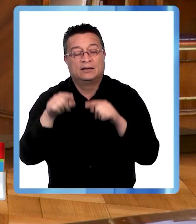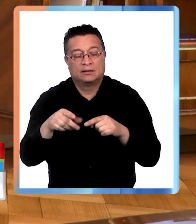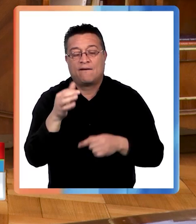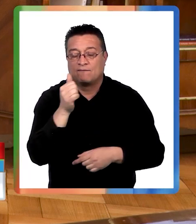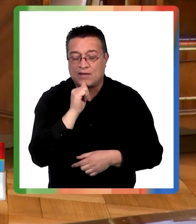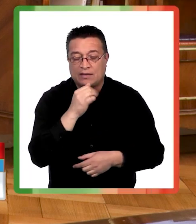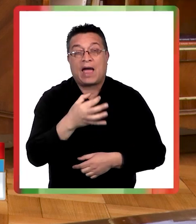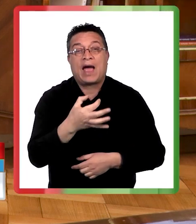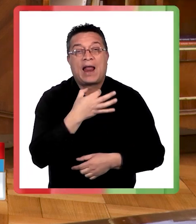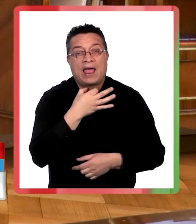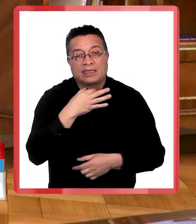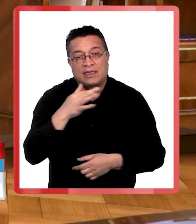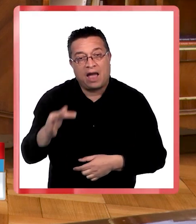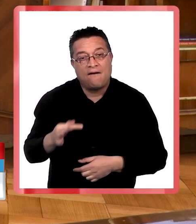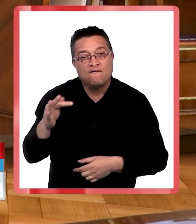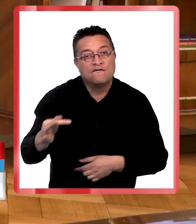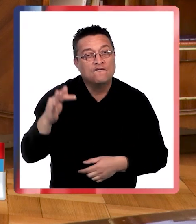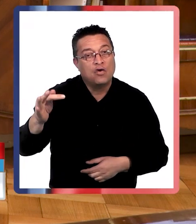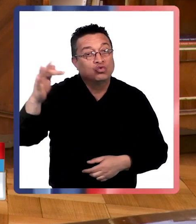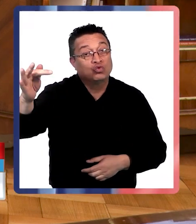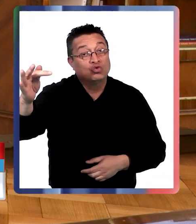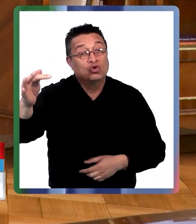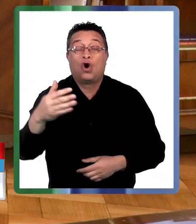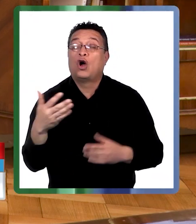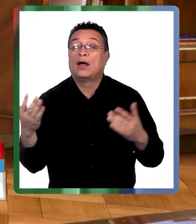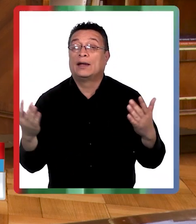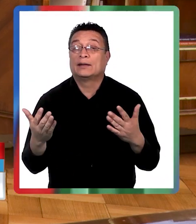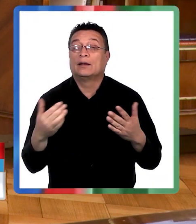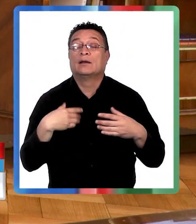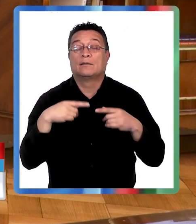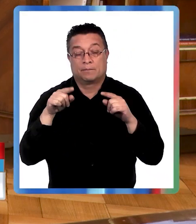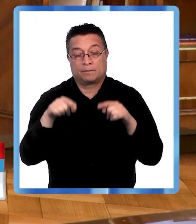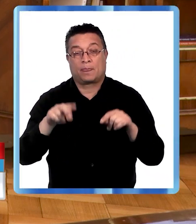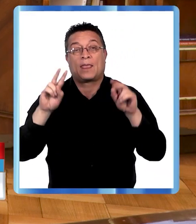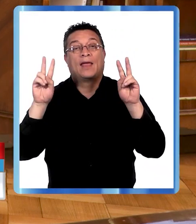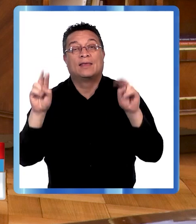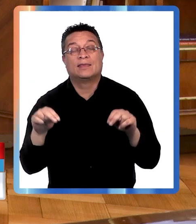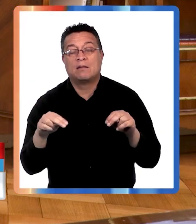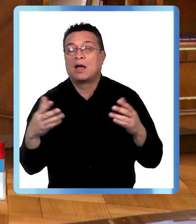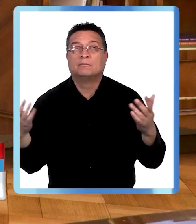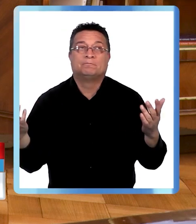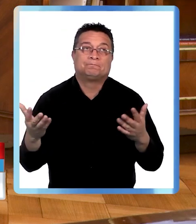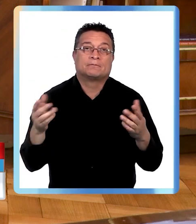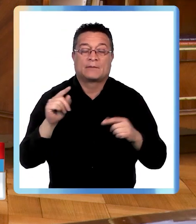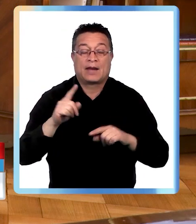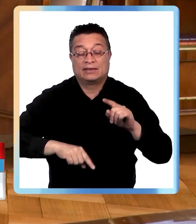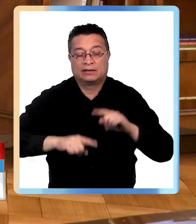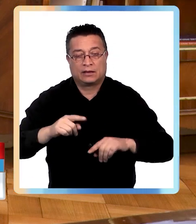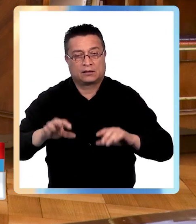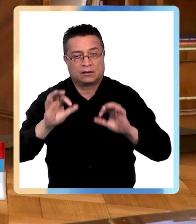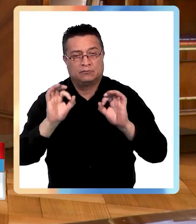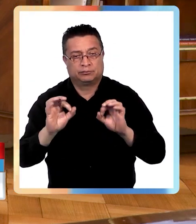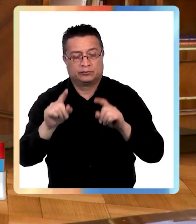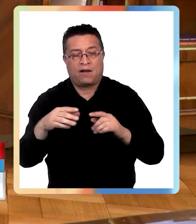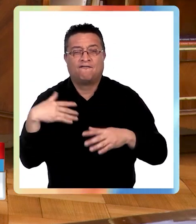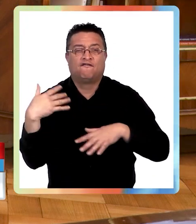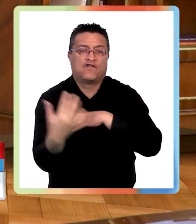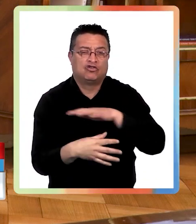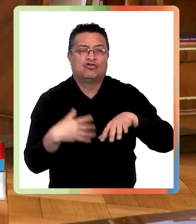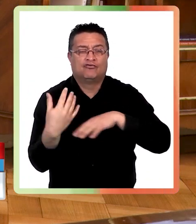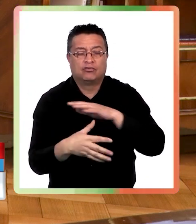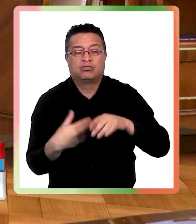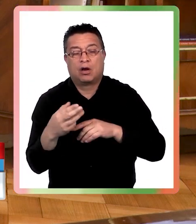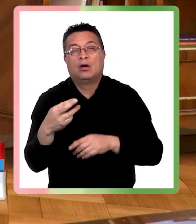dar garantías hacia el futuro de que lo que era el campo como la tierra fértil para la